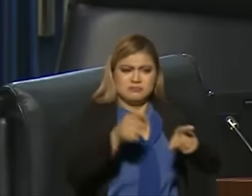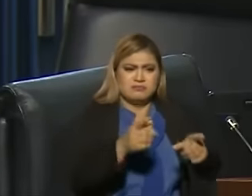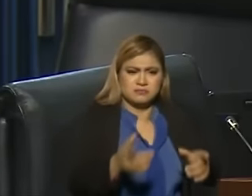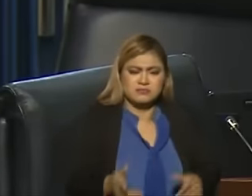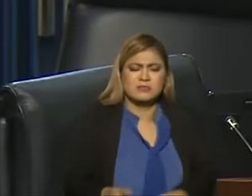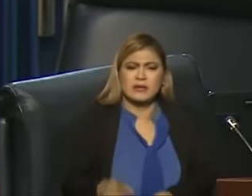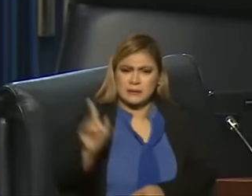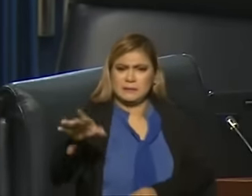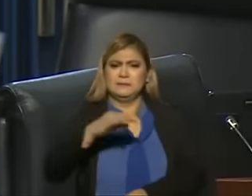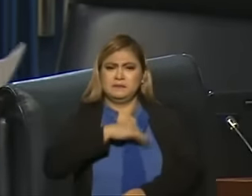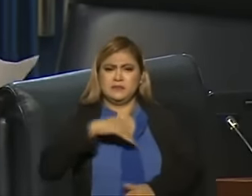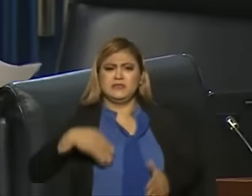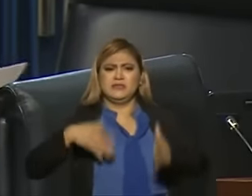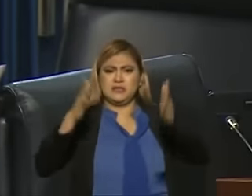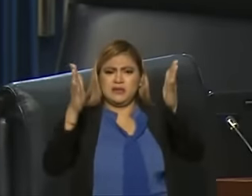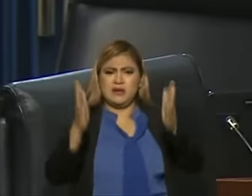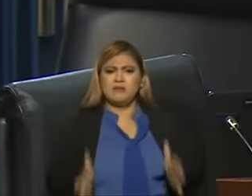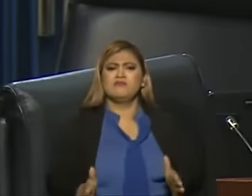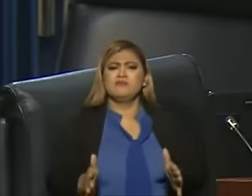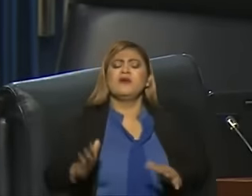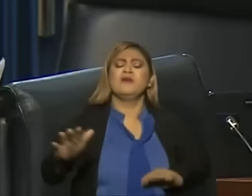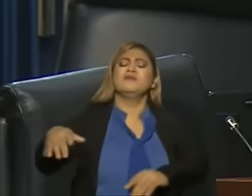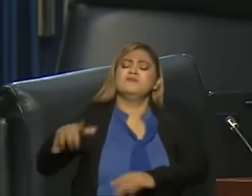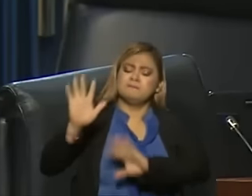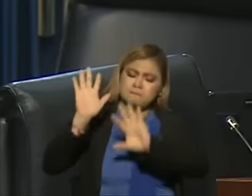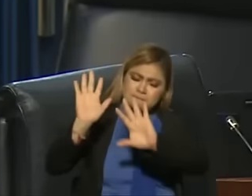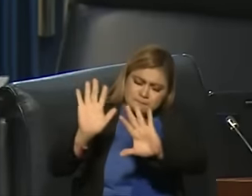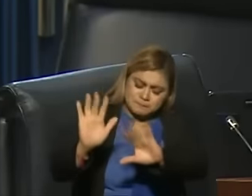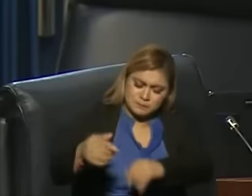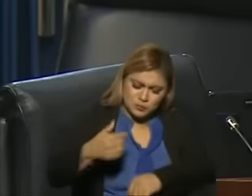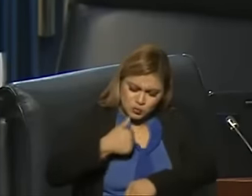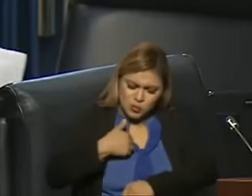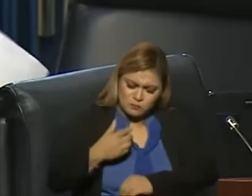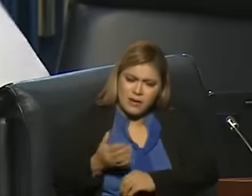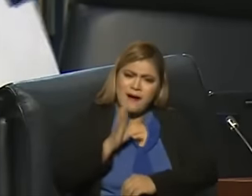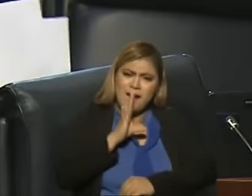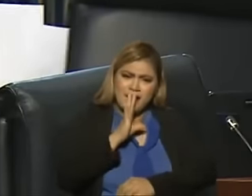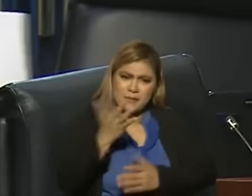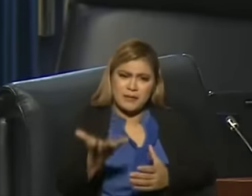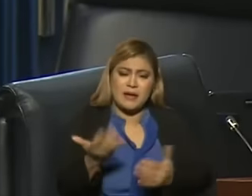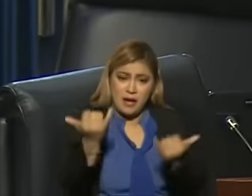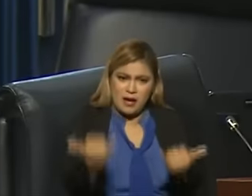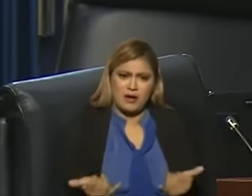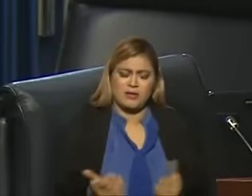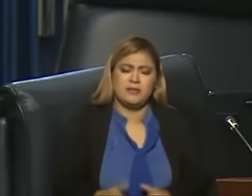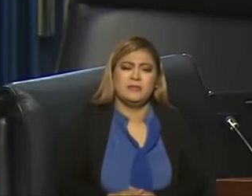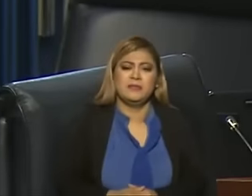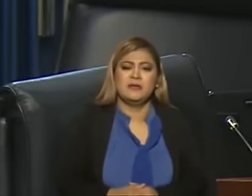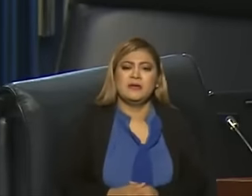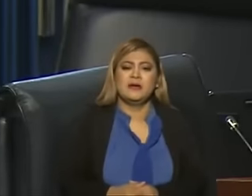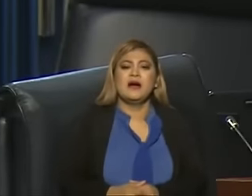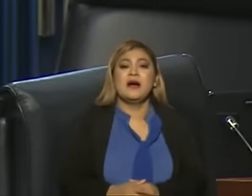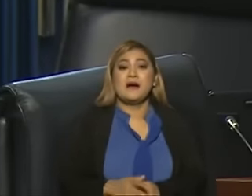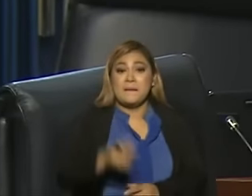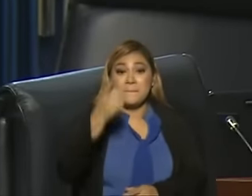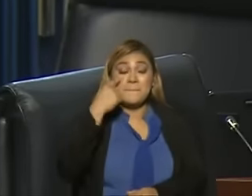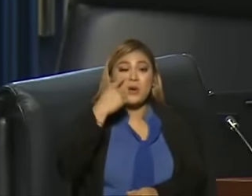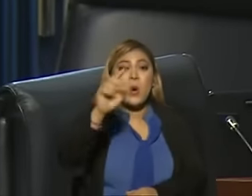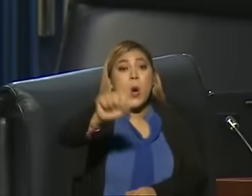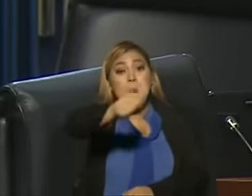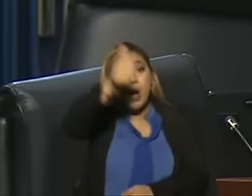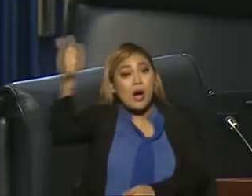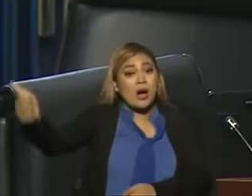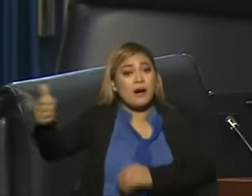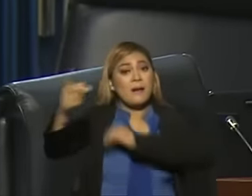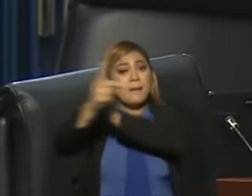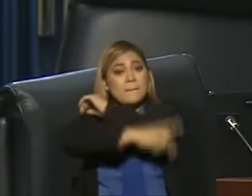ministro. Yo me voy a ir más allá y yo le voy a señalar cómo otros países sí